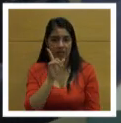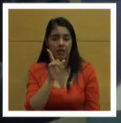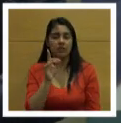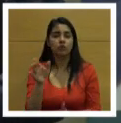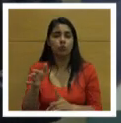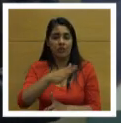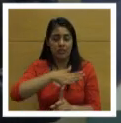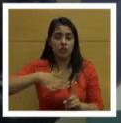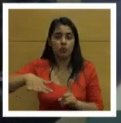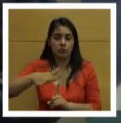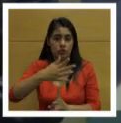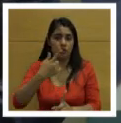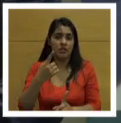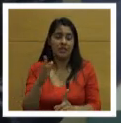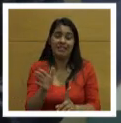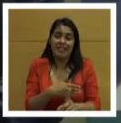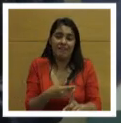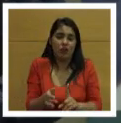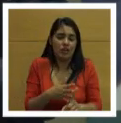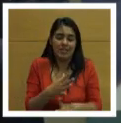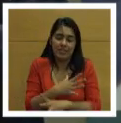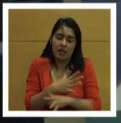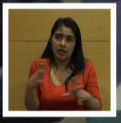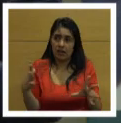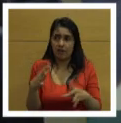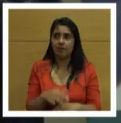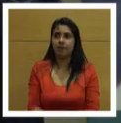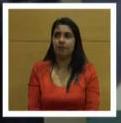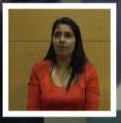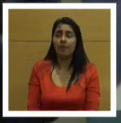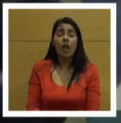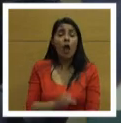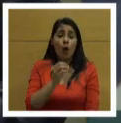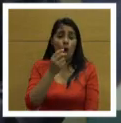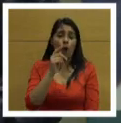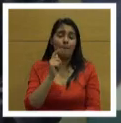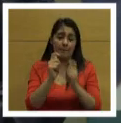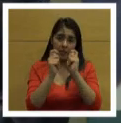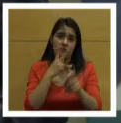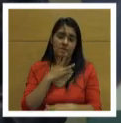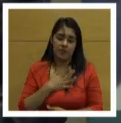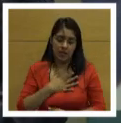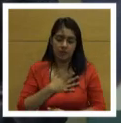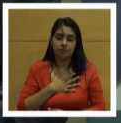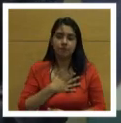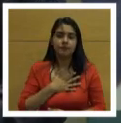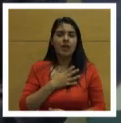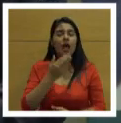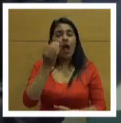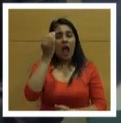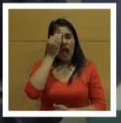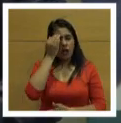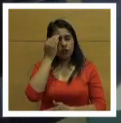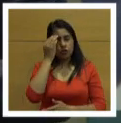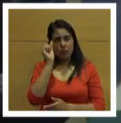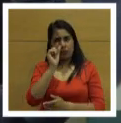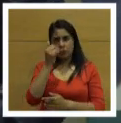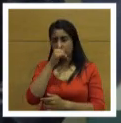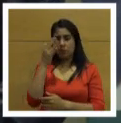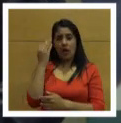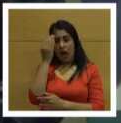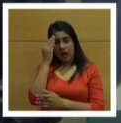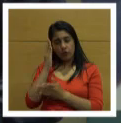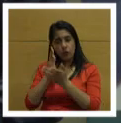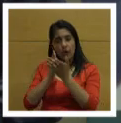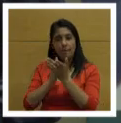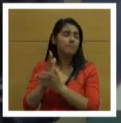¿ya? Me gustaría señalar que, cierto, recordar que hace muy poco tiempo, de agosto en adelante, comenzó a regir